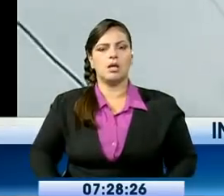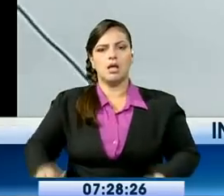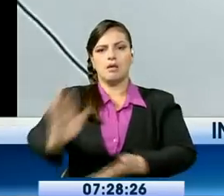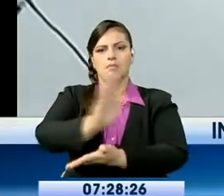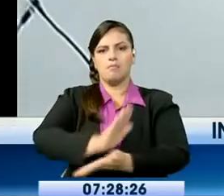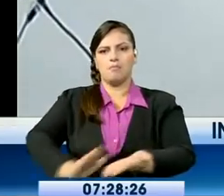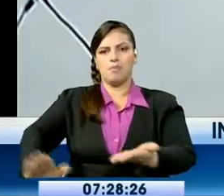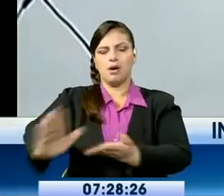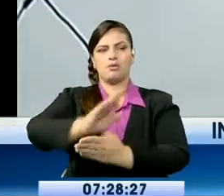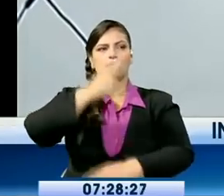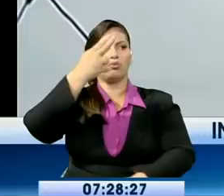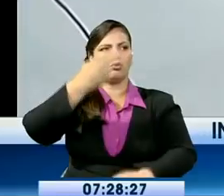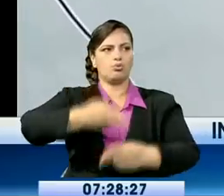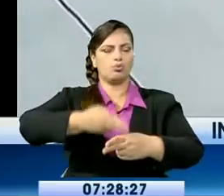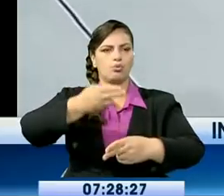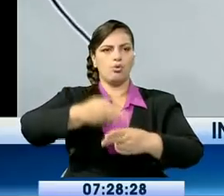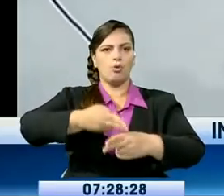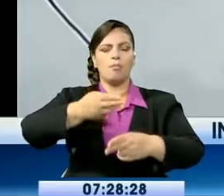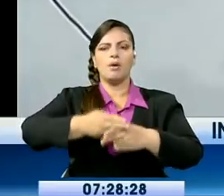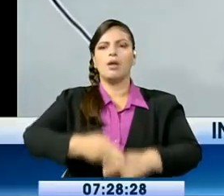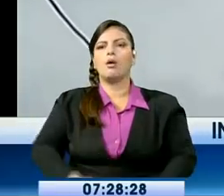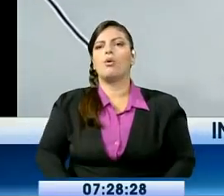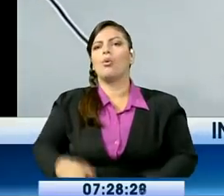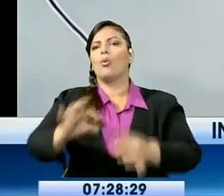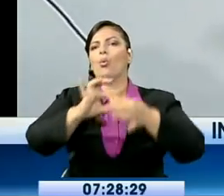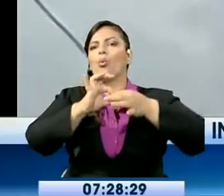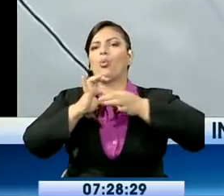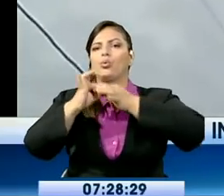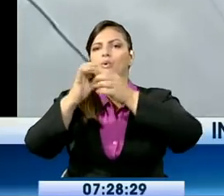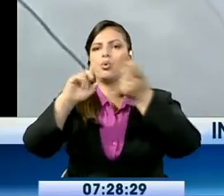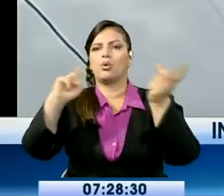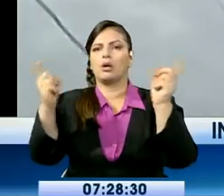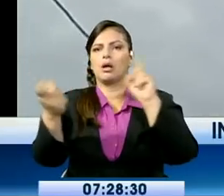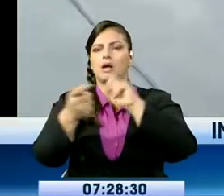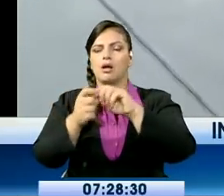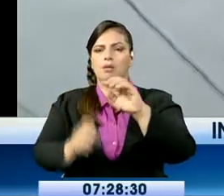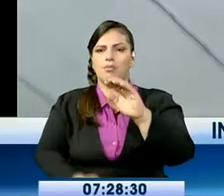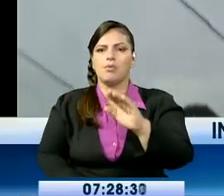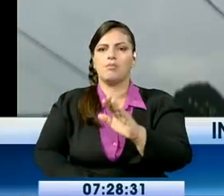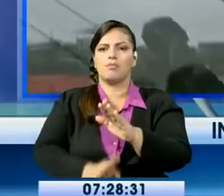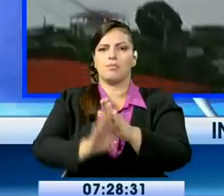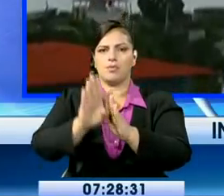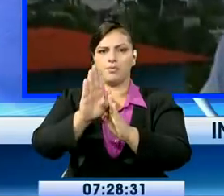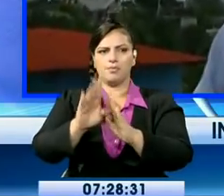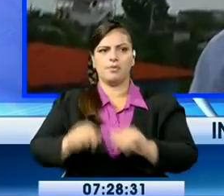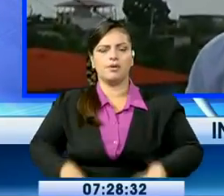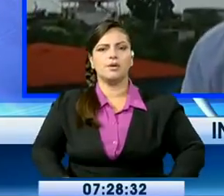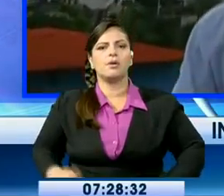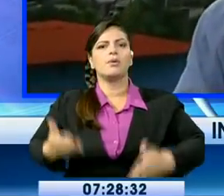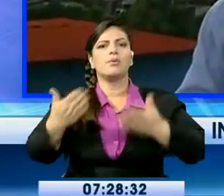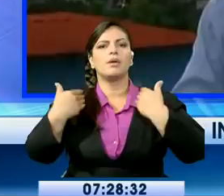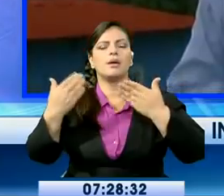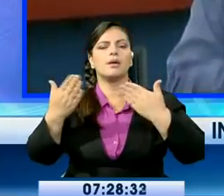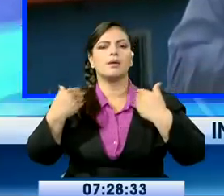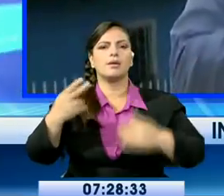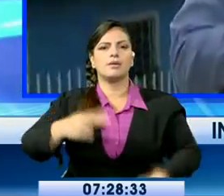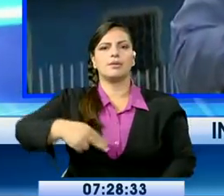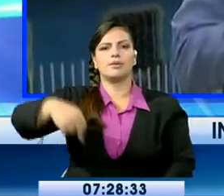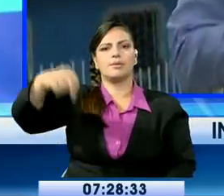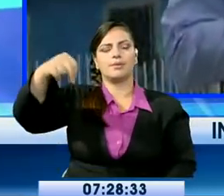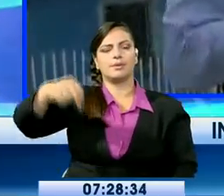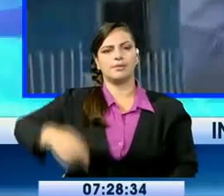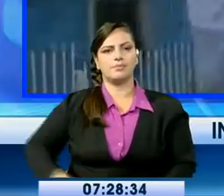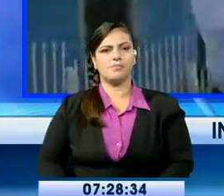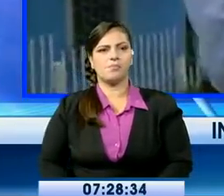Cambio y Progreso, esto en la cooperativa Carlos Magno, al norte de la ciudad de Guayaquil. Nosotros,